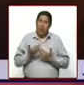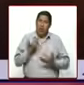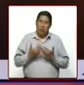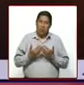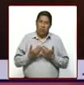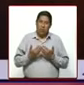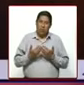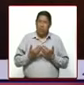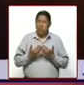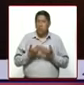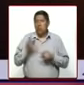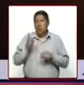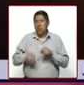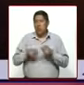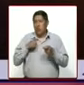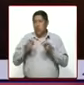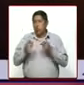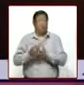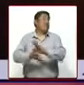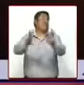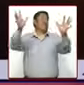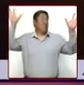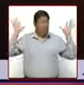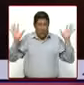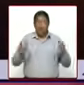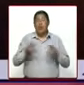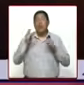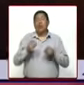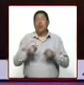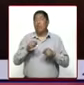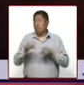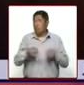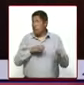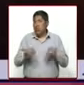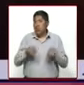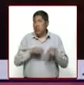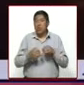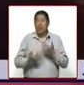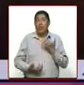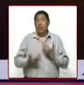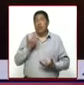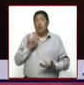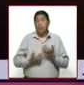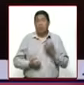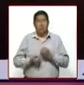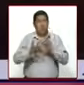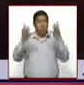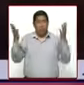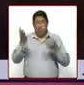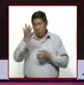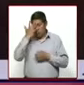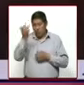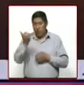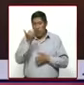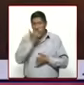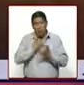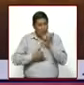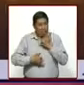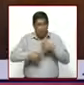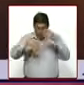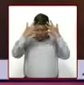taquito y no se ha podido controlar. Y en eso ha sido que este fuego ha crecido, ¿no? Porque